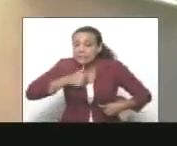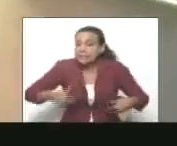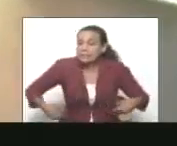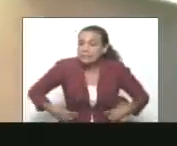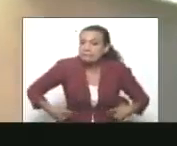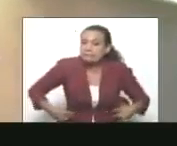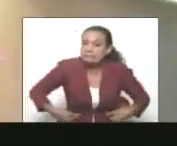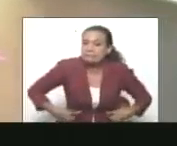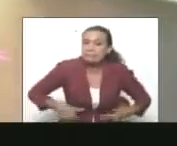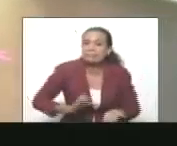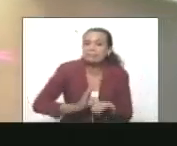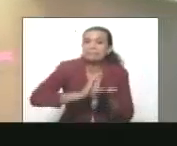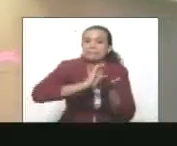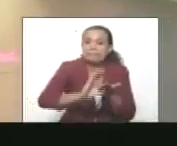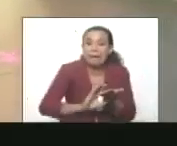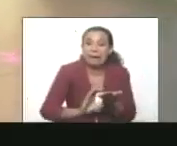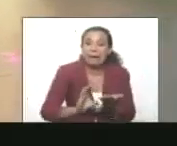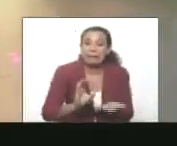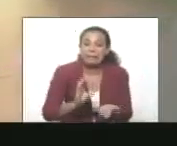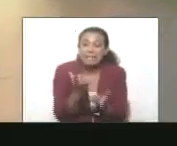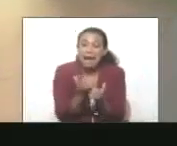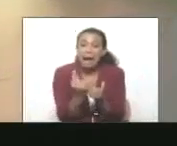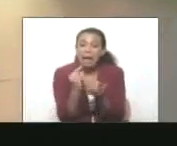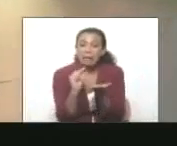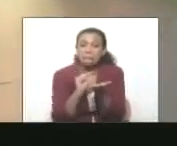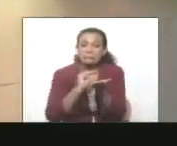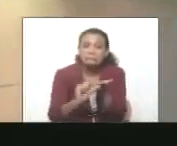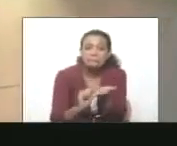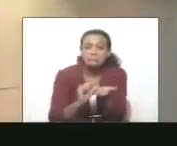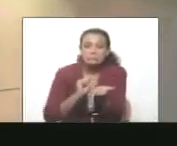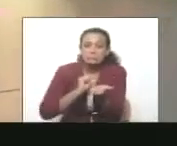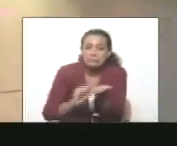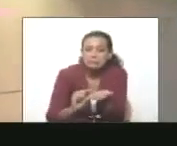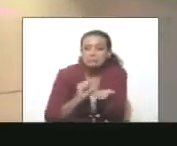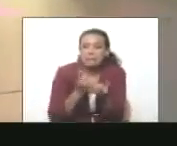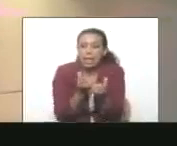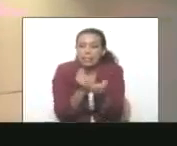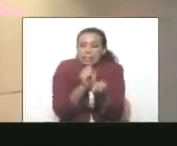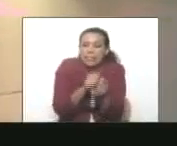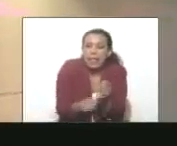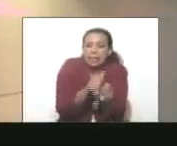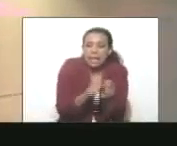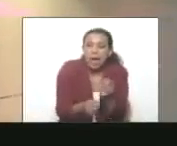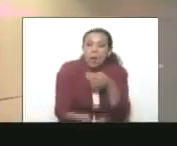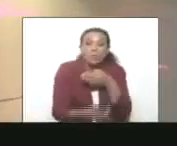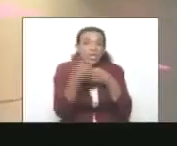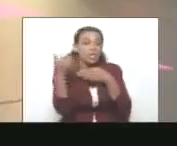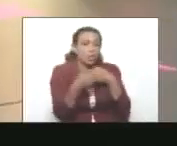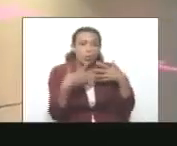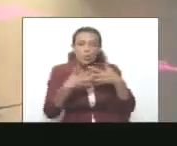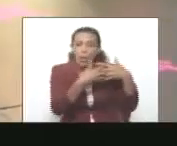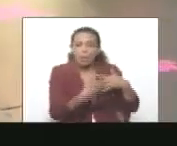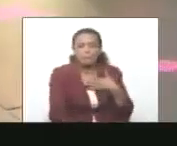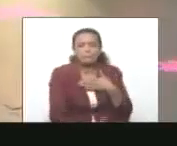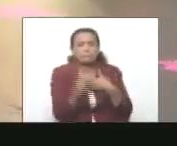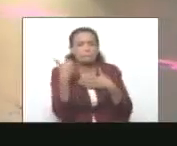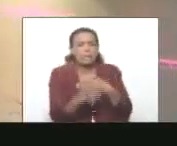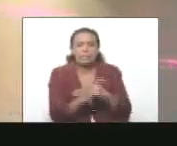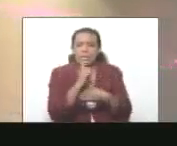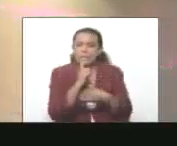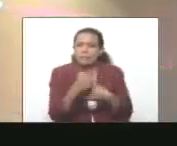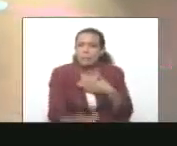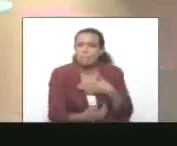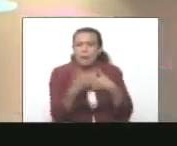Pariendo. Porque hay que parir cada centavo por las sanciones criminales. Correcto. ¿Ah? Pero yo